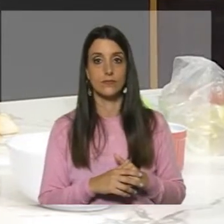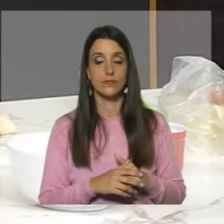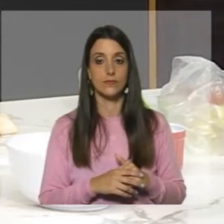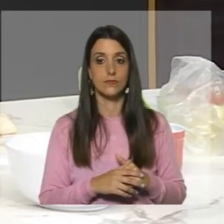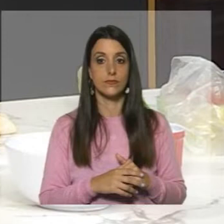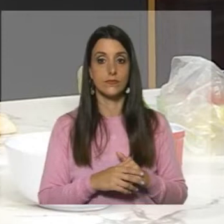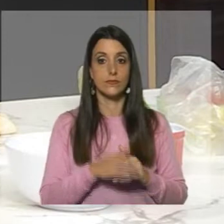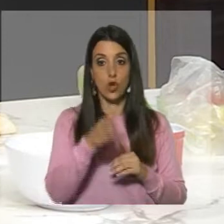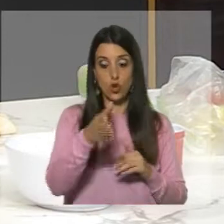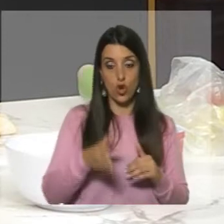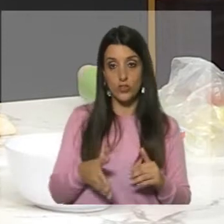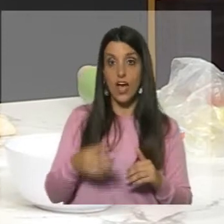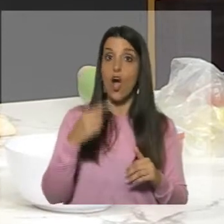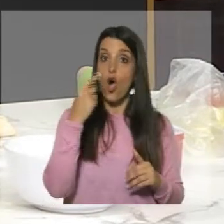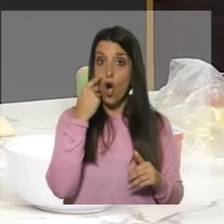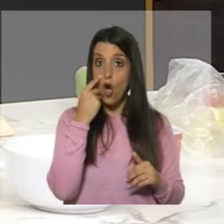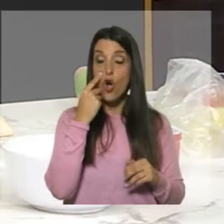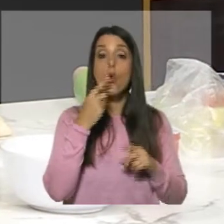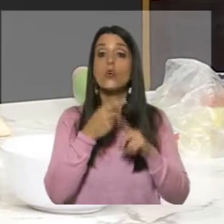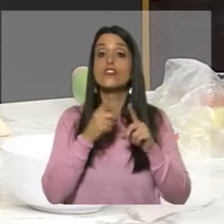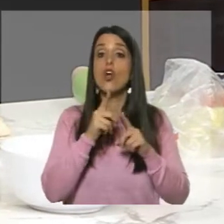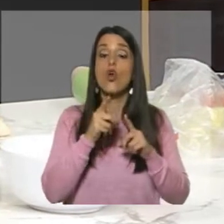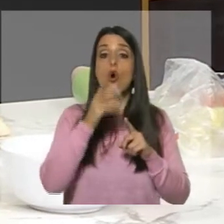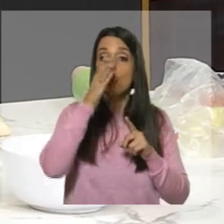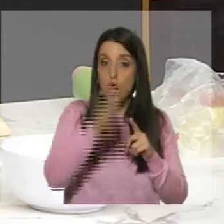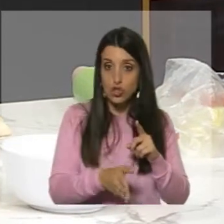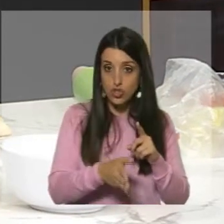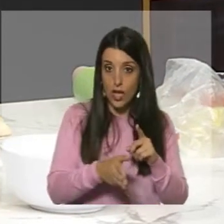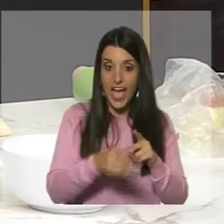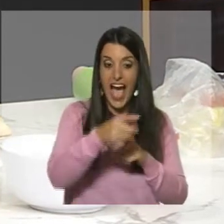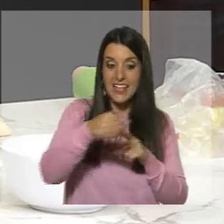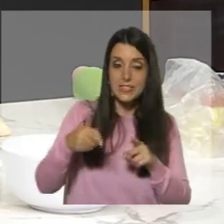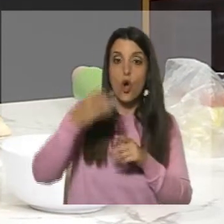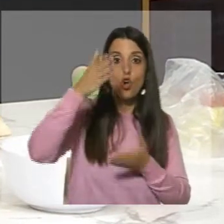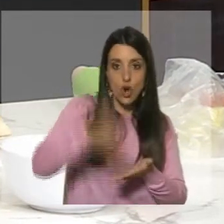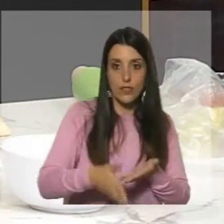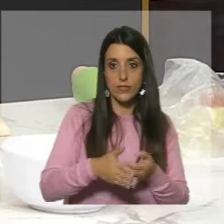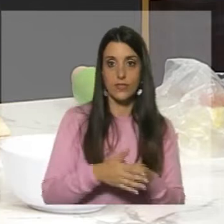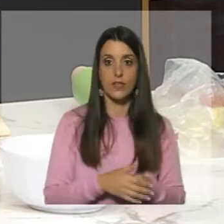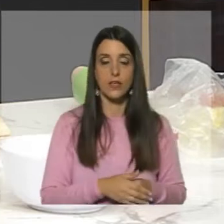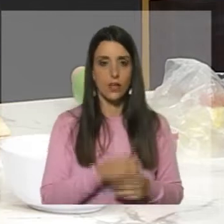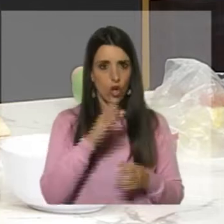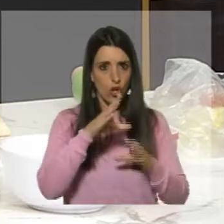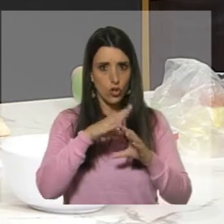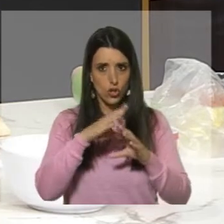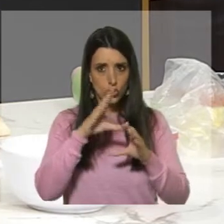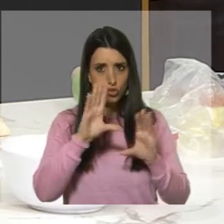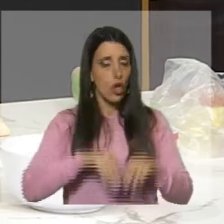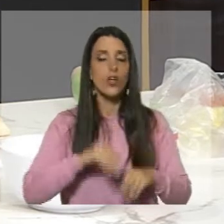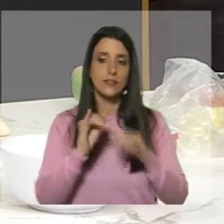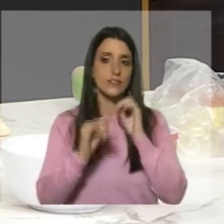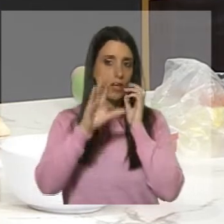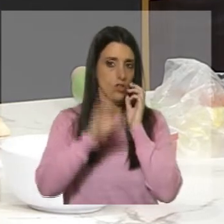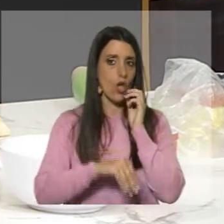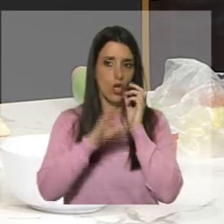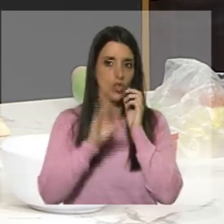Cortar hacia abajo. No me agarres un cuchillito de sierra, ¿va? Para que si no vas a desgarrar. Vas a cortar hacia abajo. ¿Toda el pionono, digamos, ¿todo? ¿El